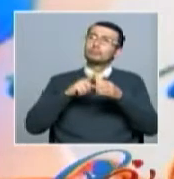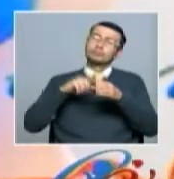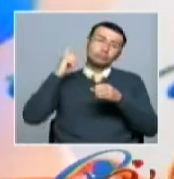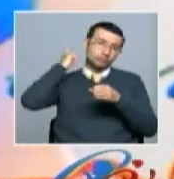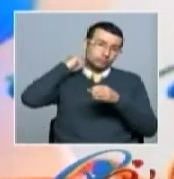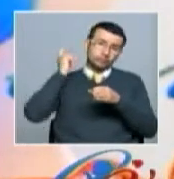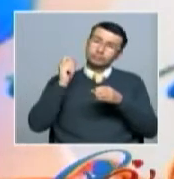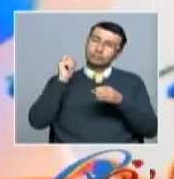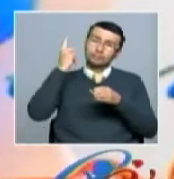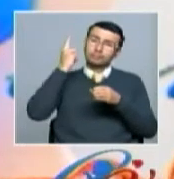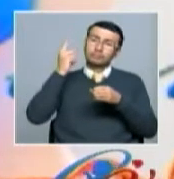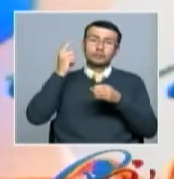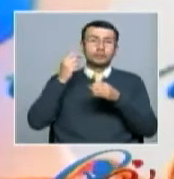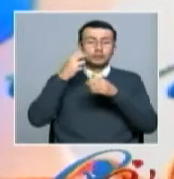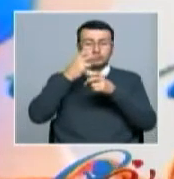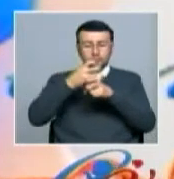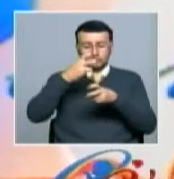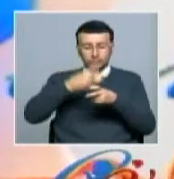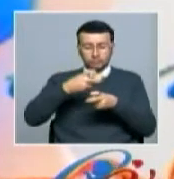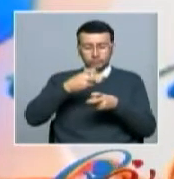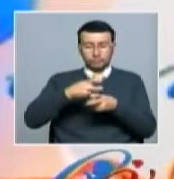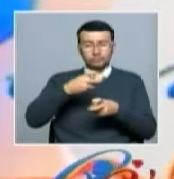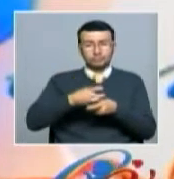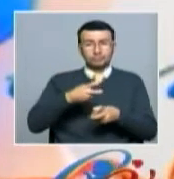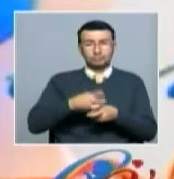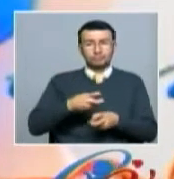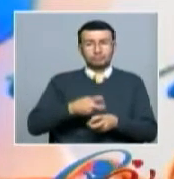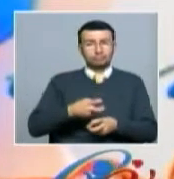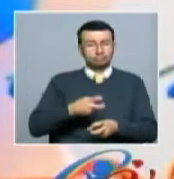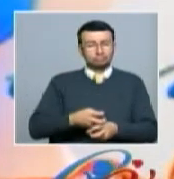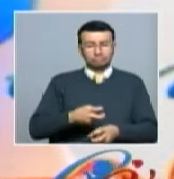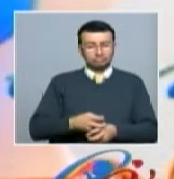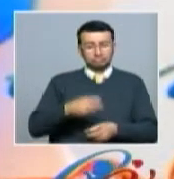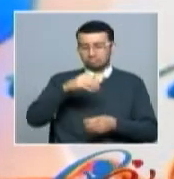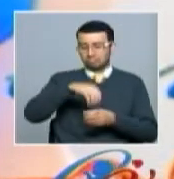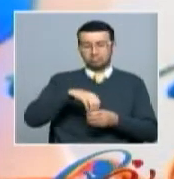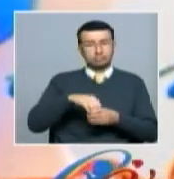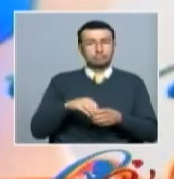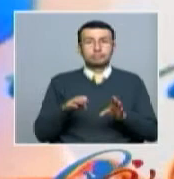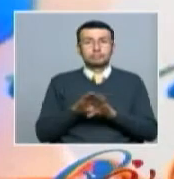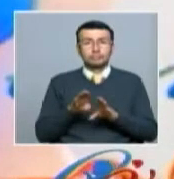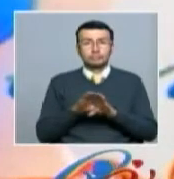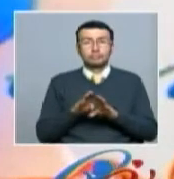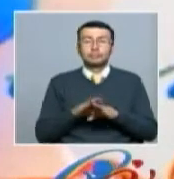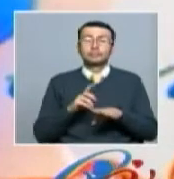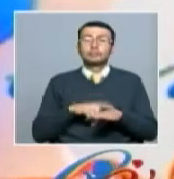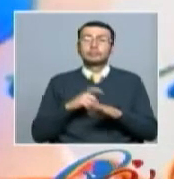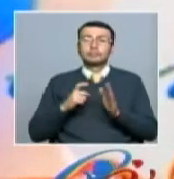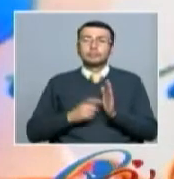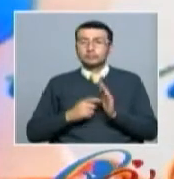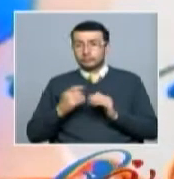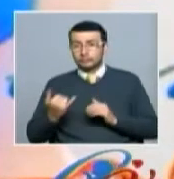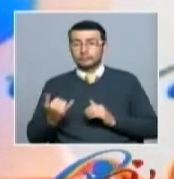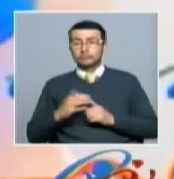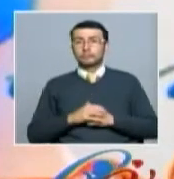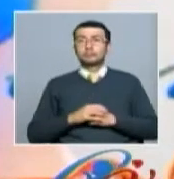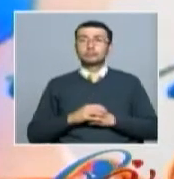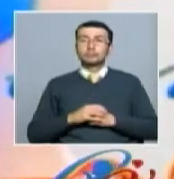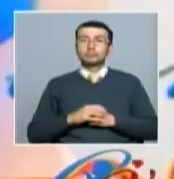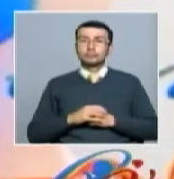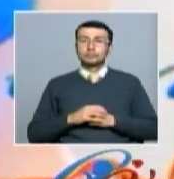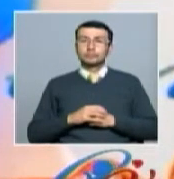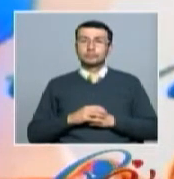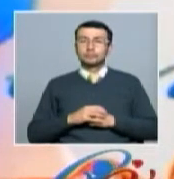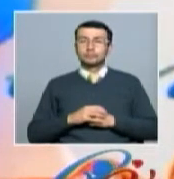la continuación con el, se continúa el bulbo raquídeo a nivel del agujero magno o agujero occipital y se